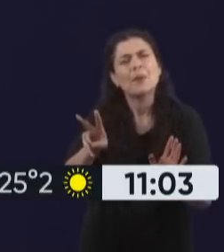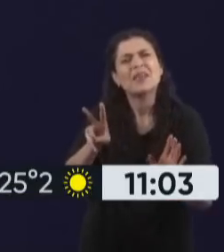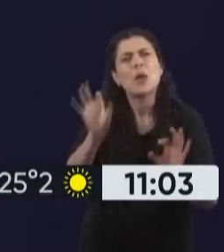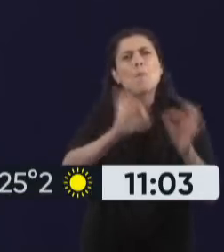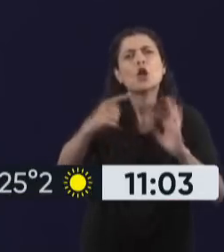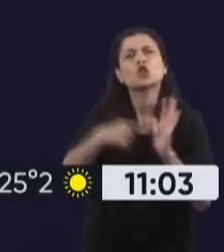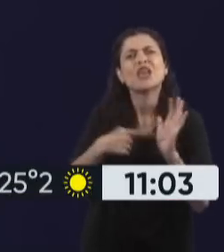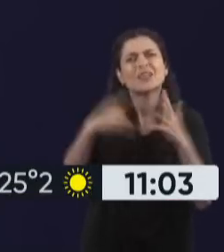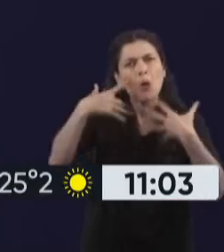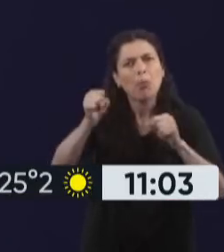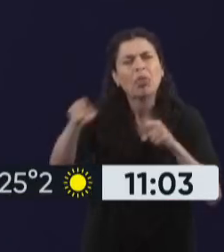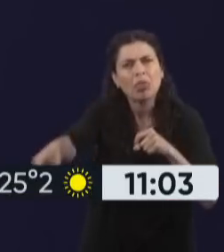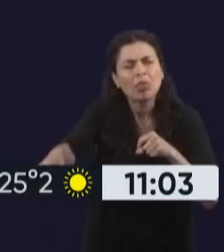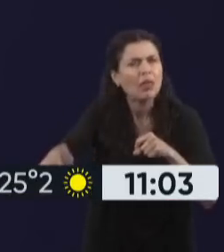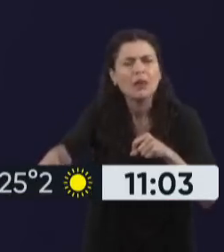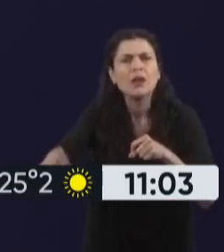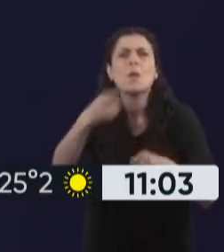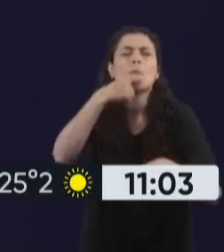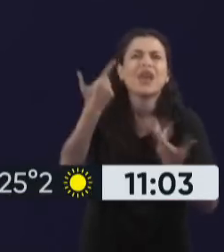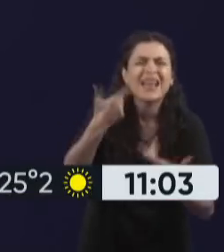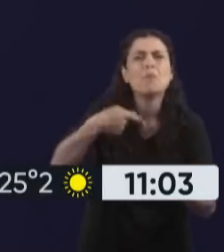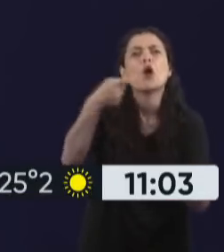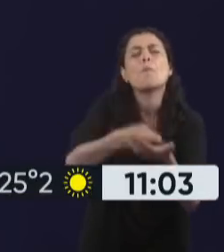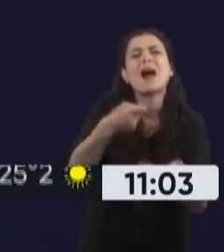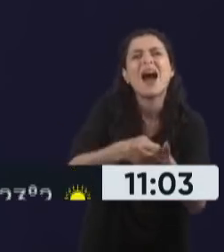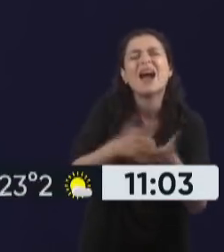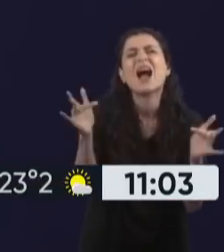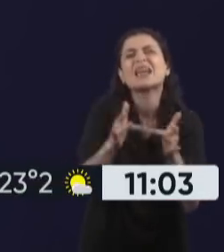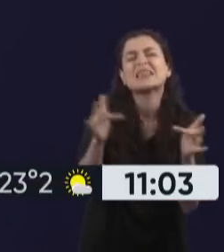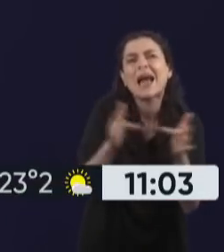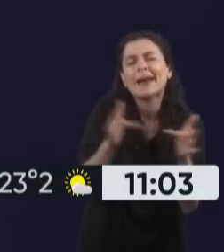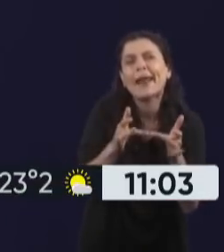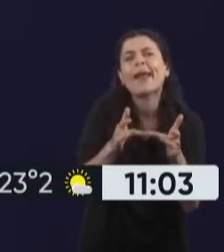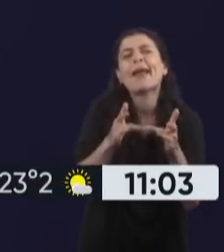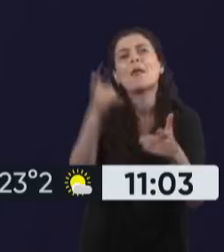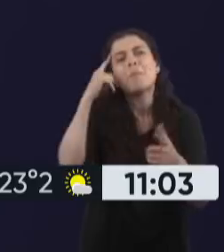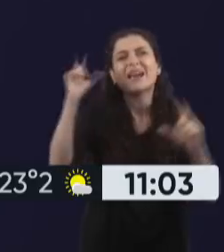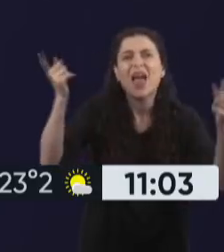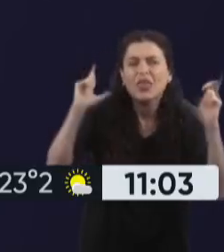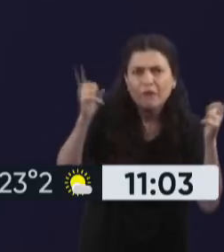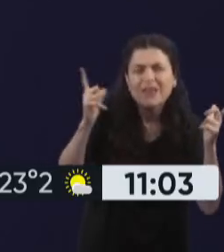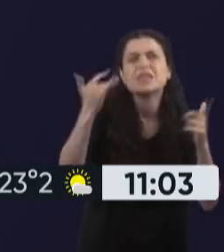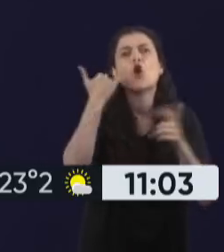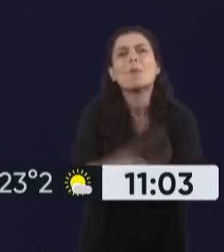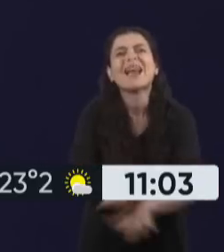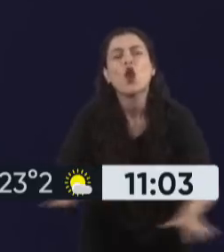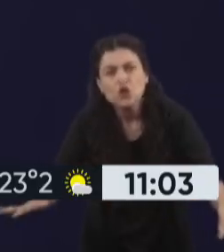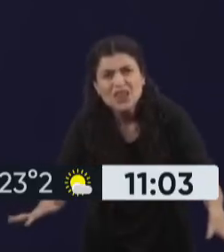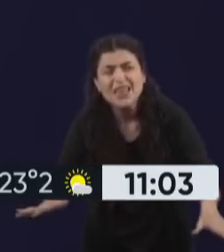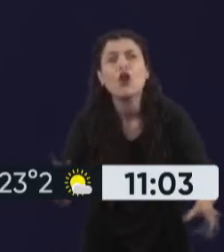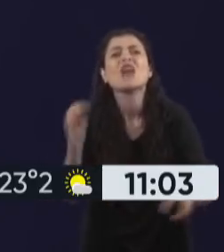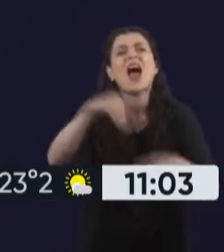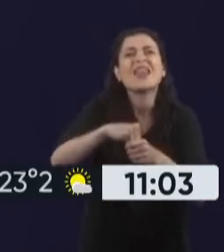financiaban, por ejemplo, la plataforma digital para la recreación y comunicación de las infancias de la economía